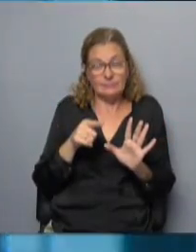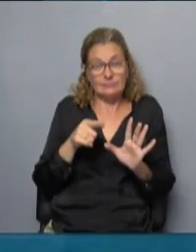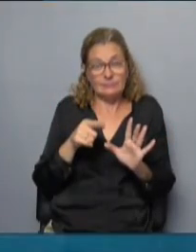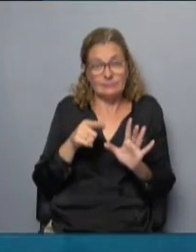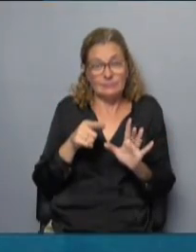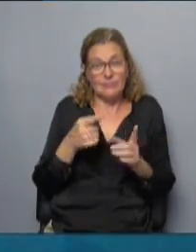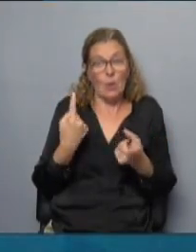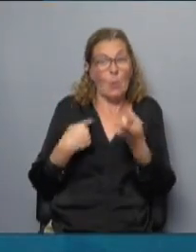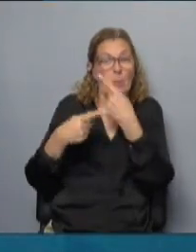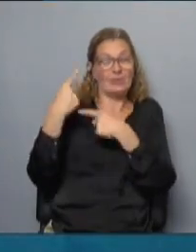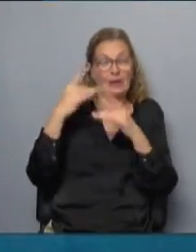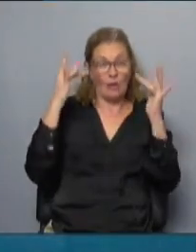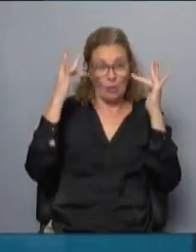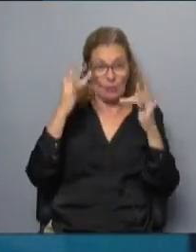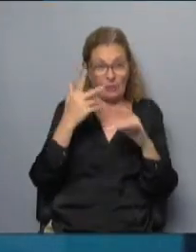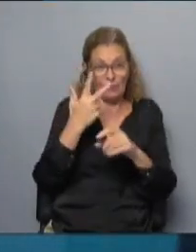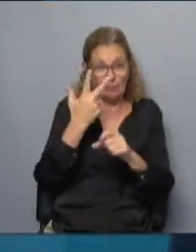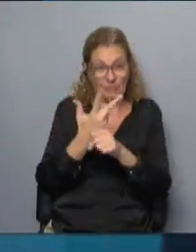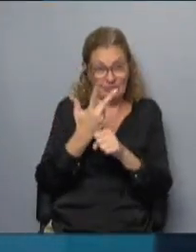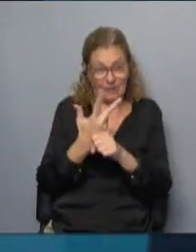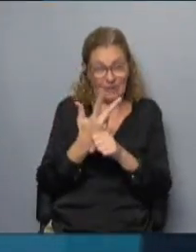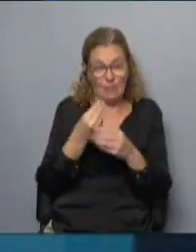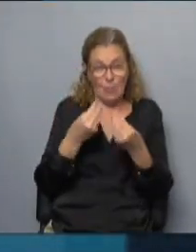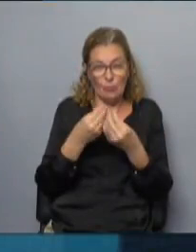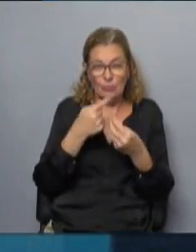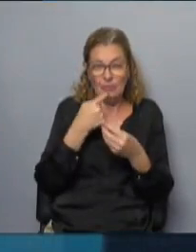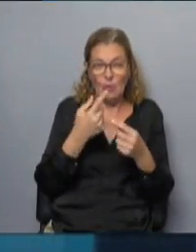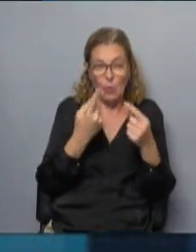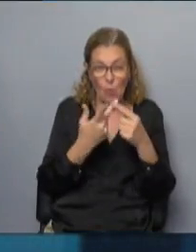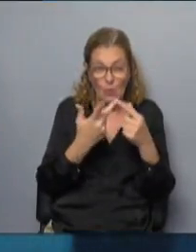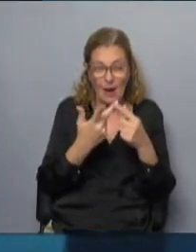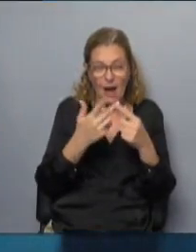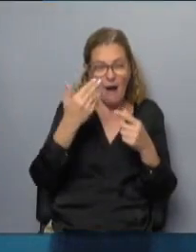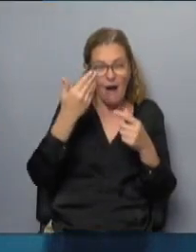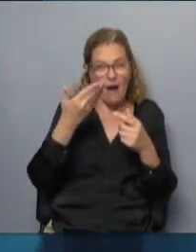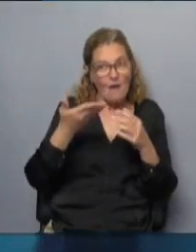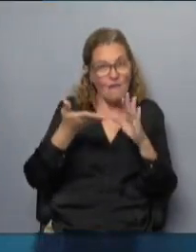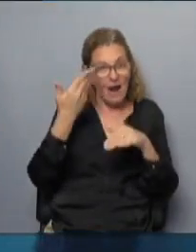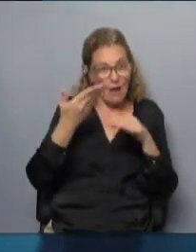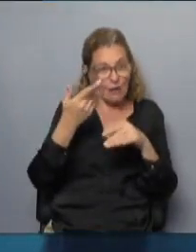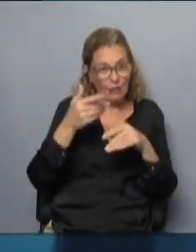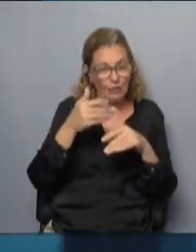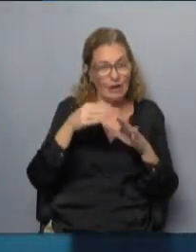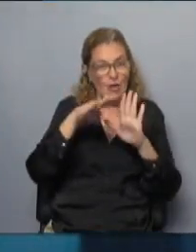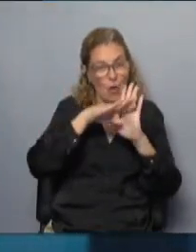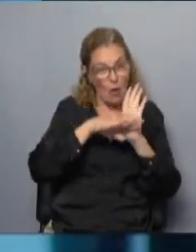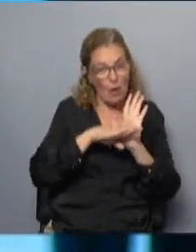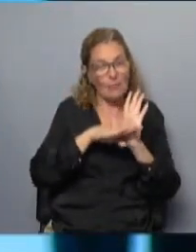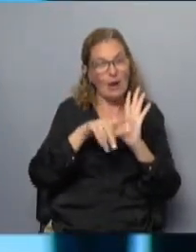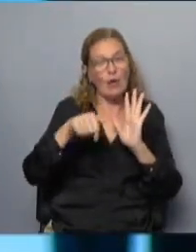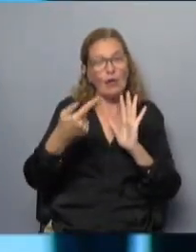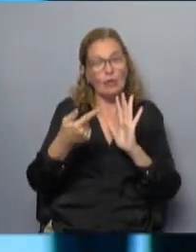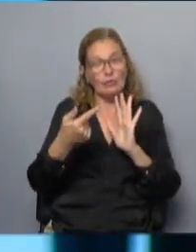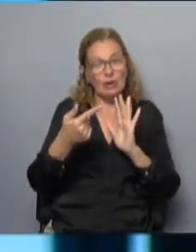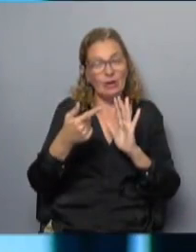bueno para atrás la educación tiene tres patas sobre lo dicho muchas veces una pata de valores hábitos y normas una parte